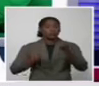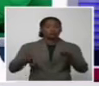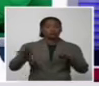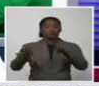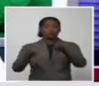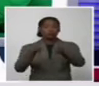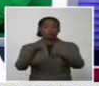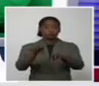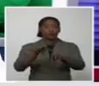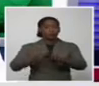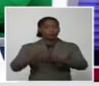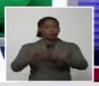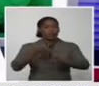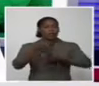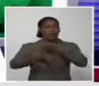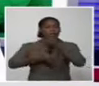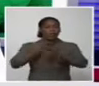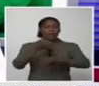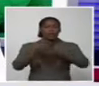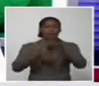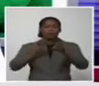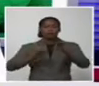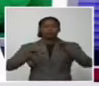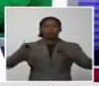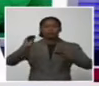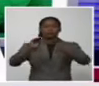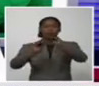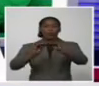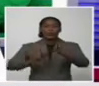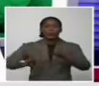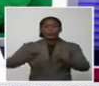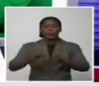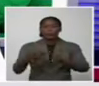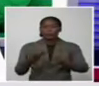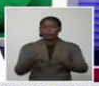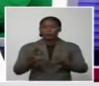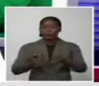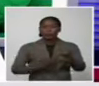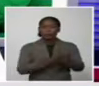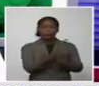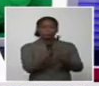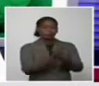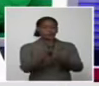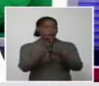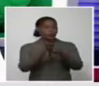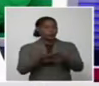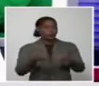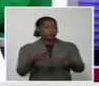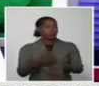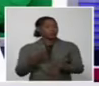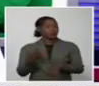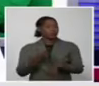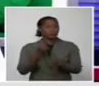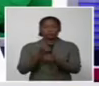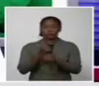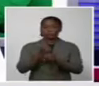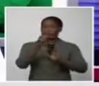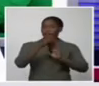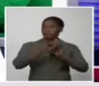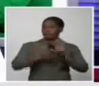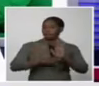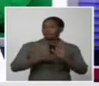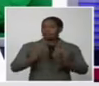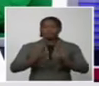ver después las particularidades, que se está trabajando, se están adoptando medidas, se